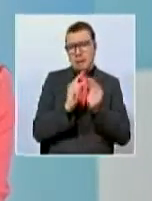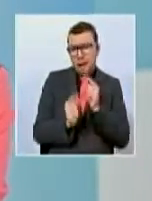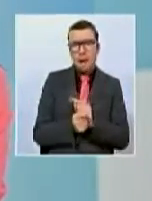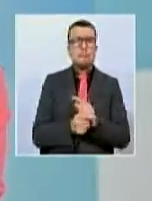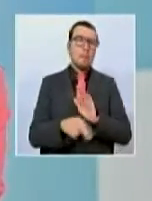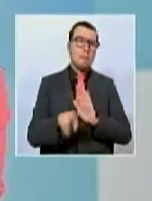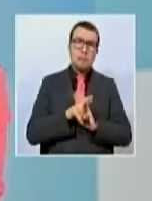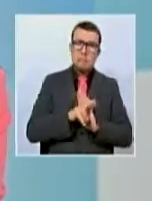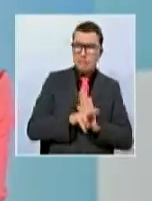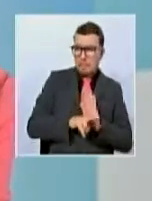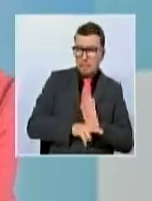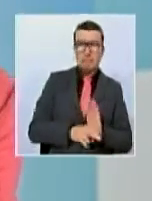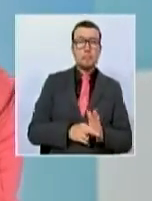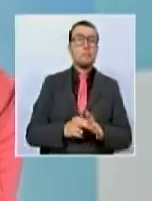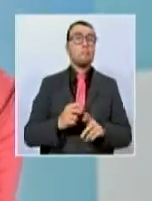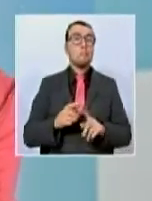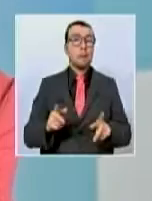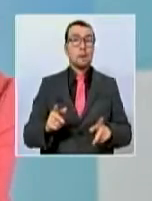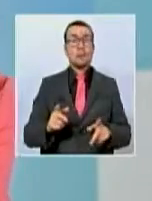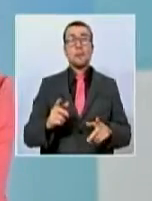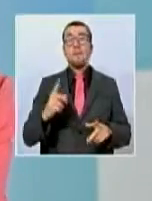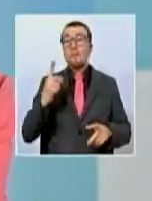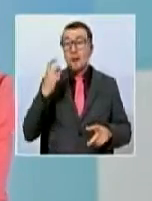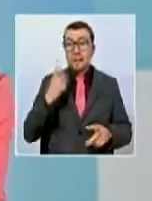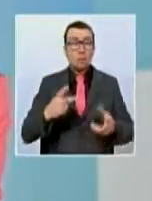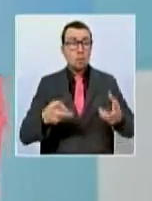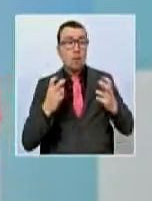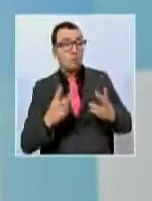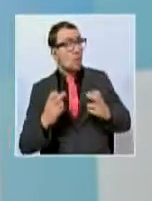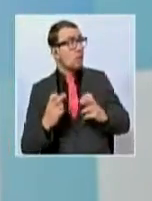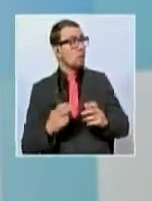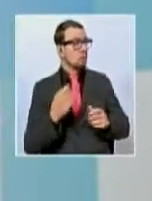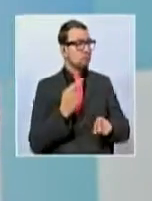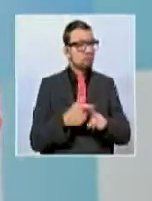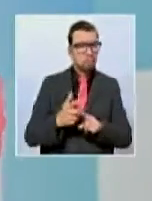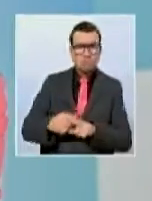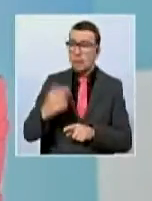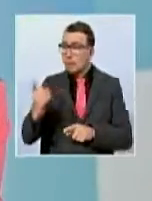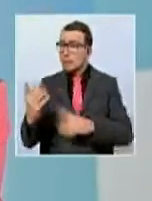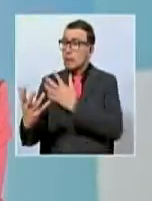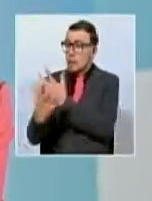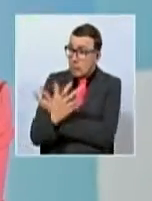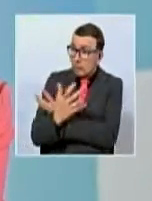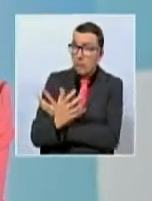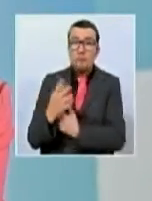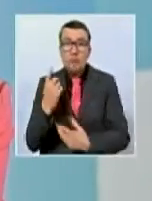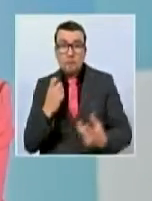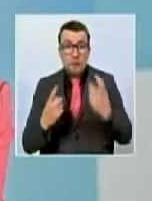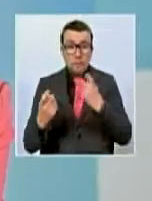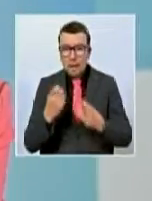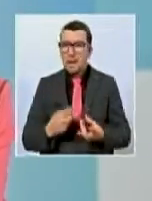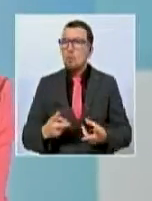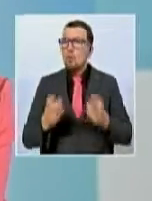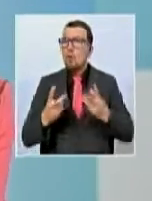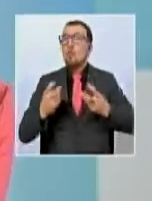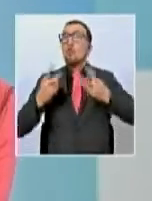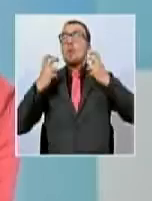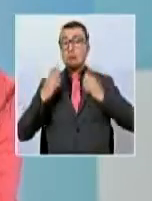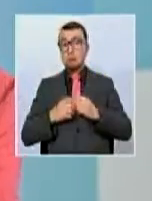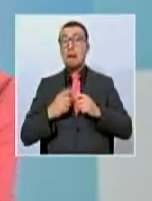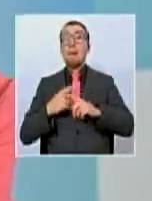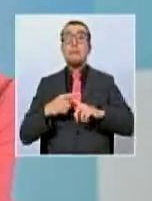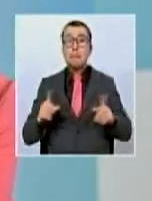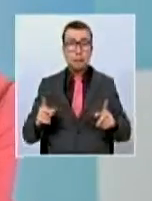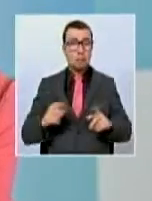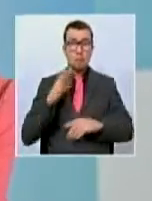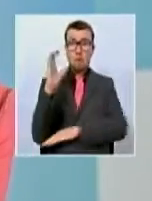estamos lamentablemente un poco desactualizados normativamente a la evolución científica de este tipo de productos a nivel mundial, pero Colombia no